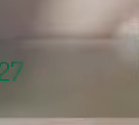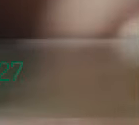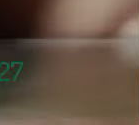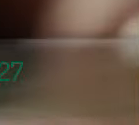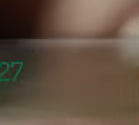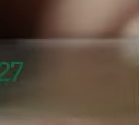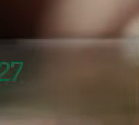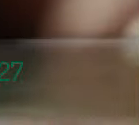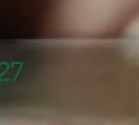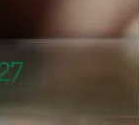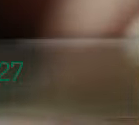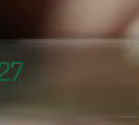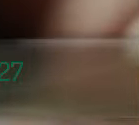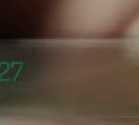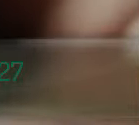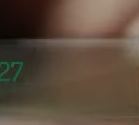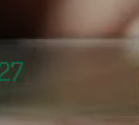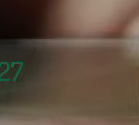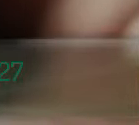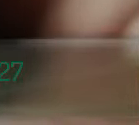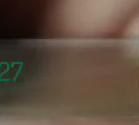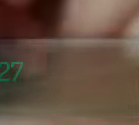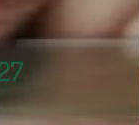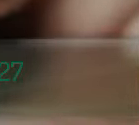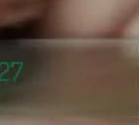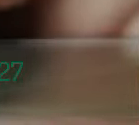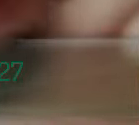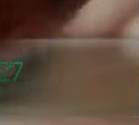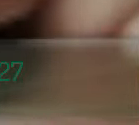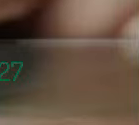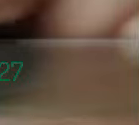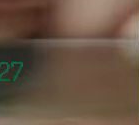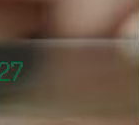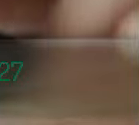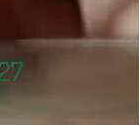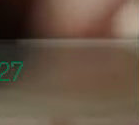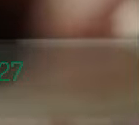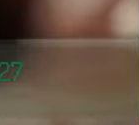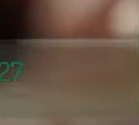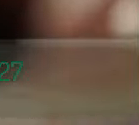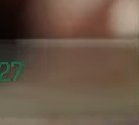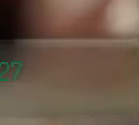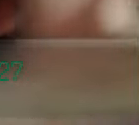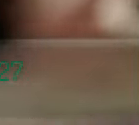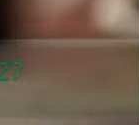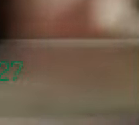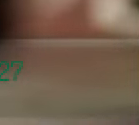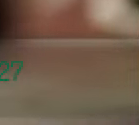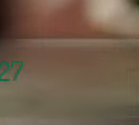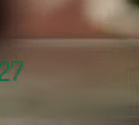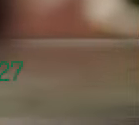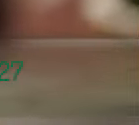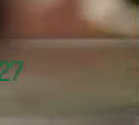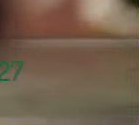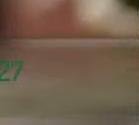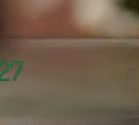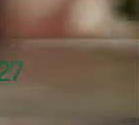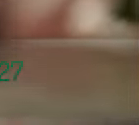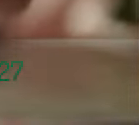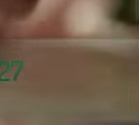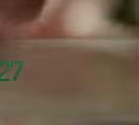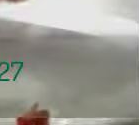helan estas moléculas que pueden dañar los fibroblastos, que son las células que producen el colágeno, y además estos verbascósidos dan